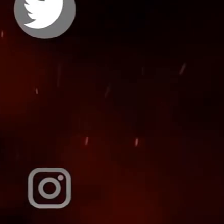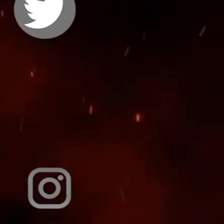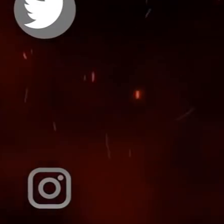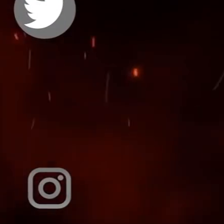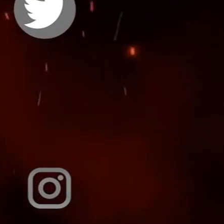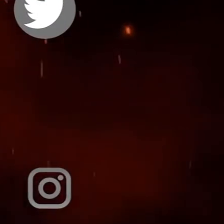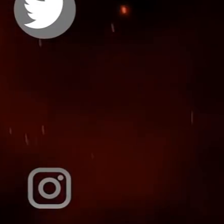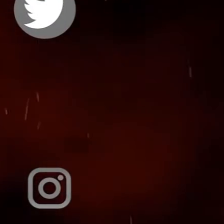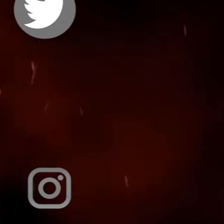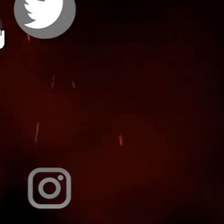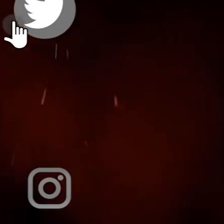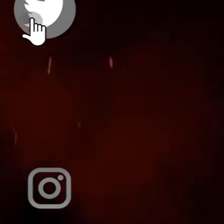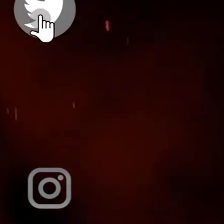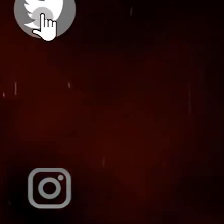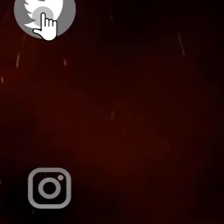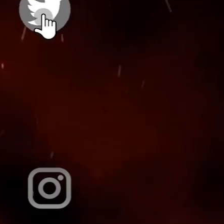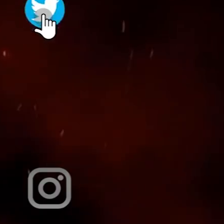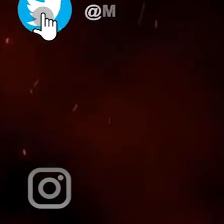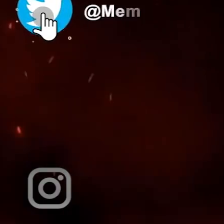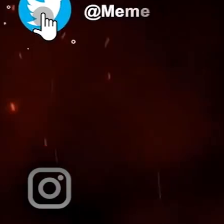suelta las manitas.